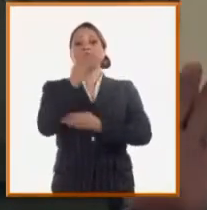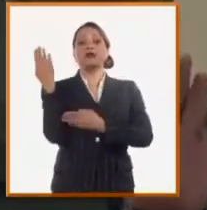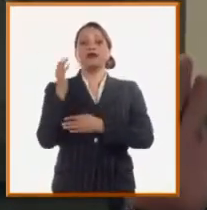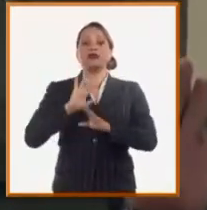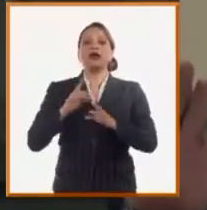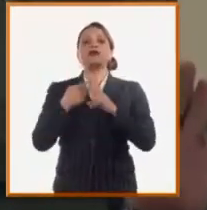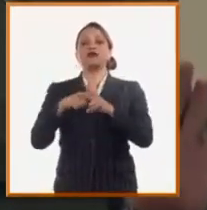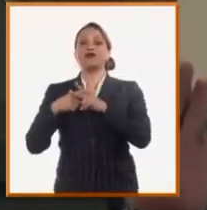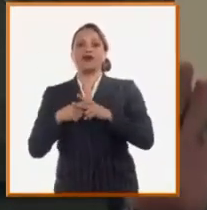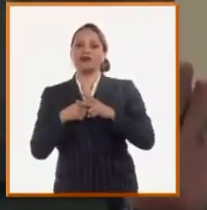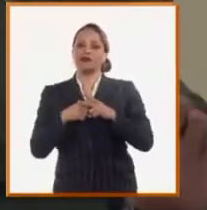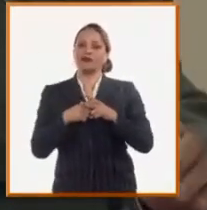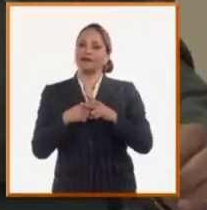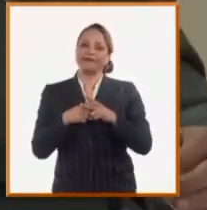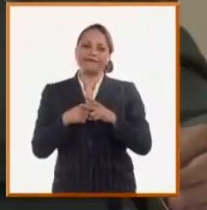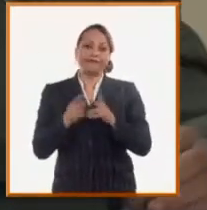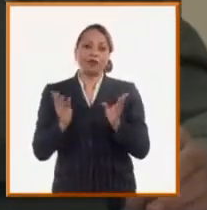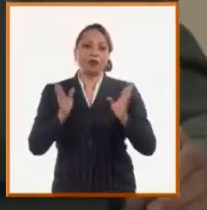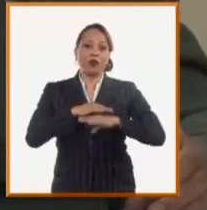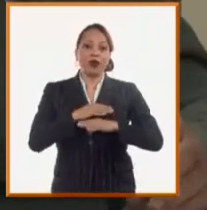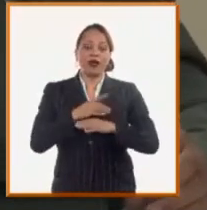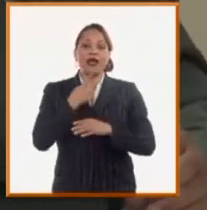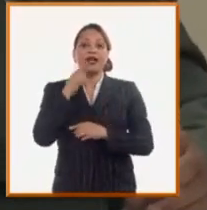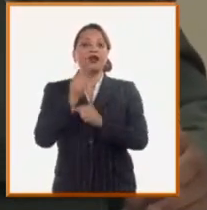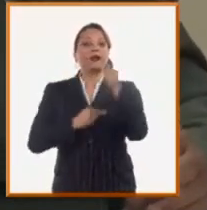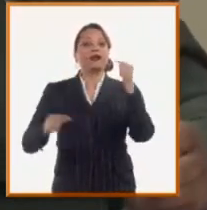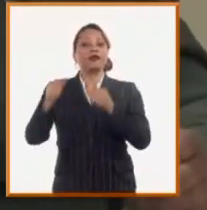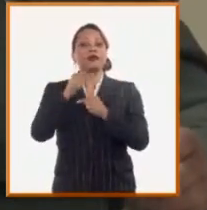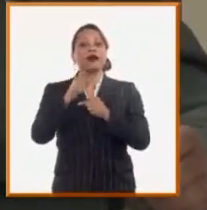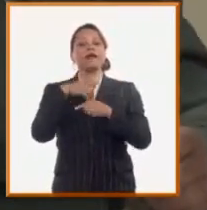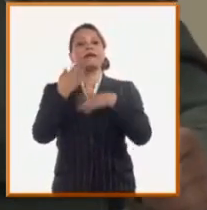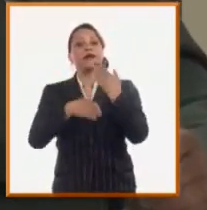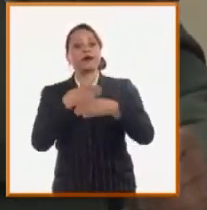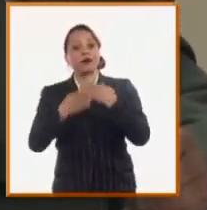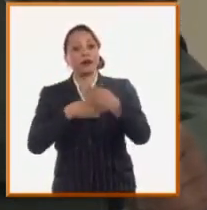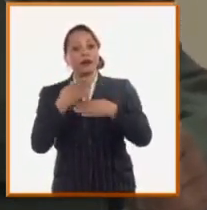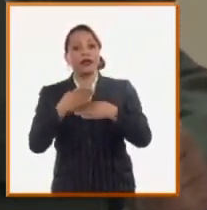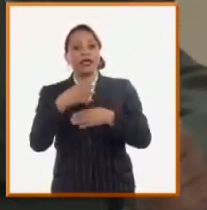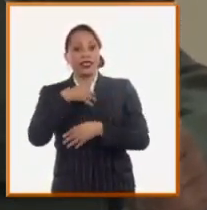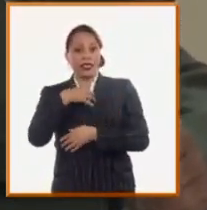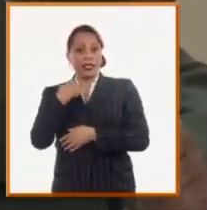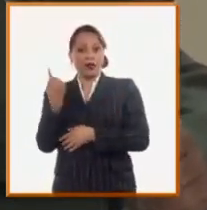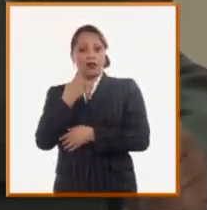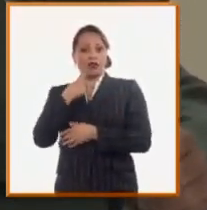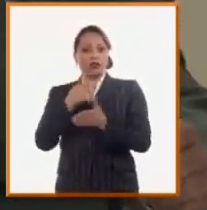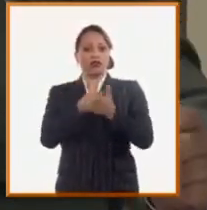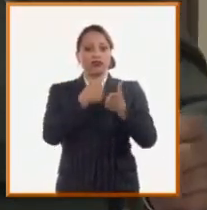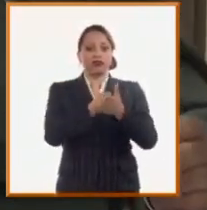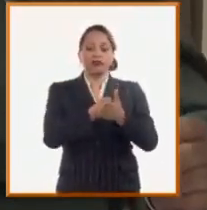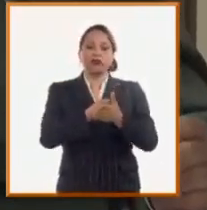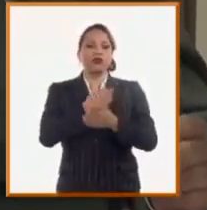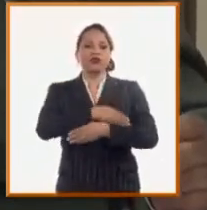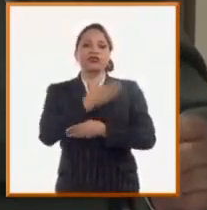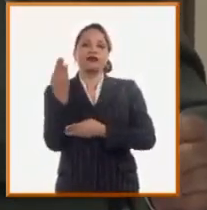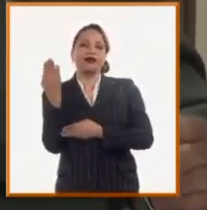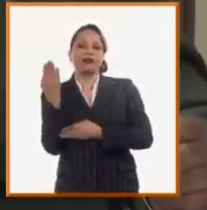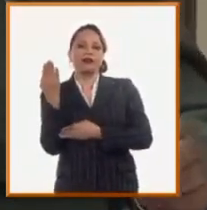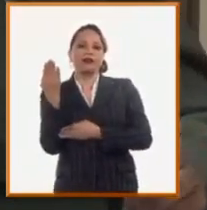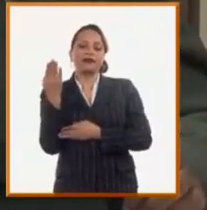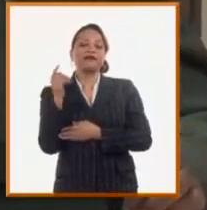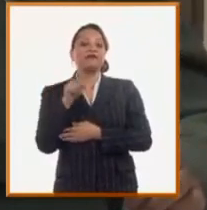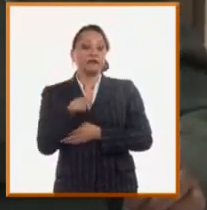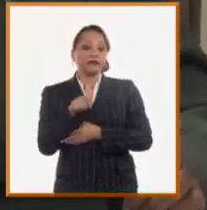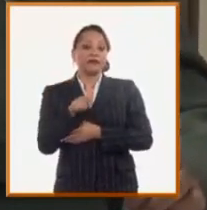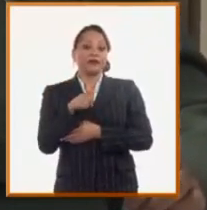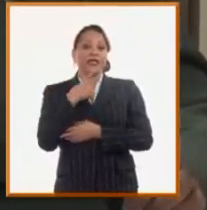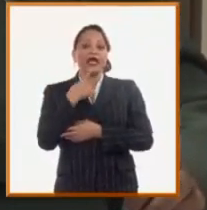soluciones. Lo que pasa es que la principal causa y el principal problema que tenemos que enfrentar no se levanta.